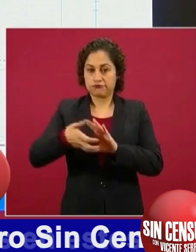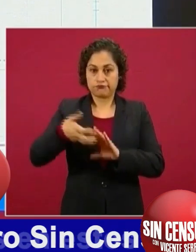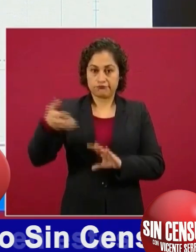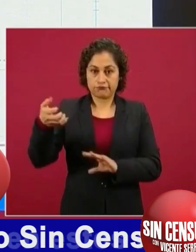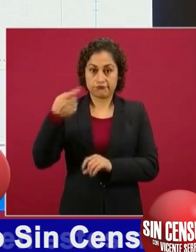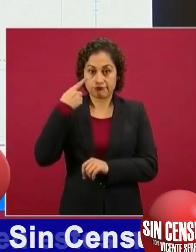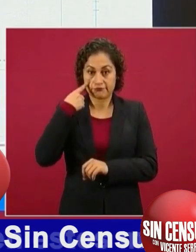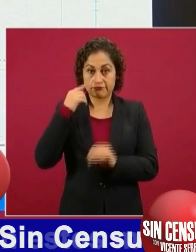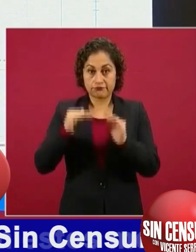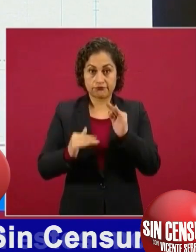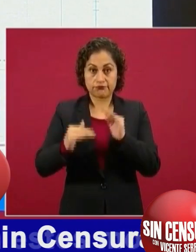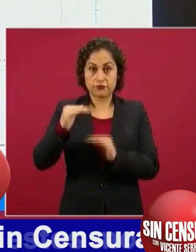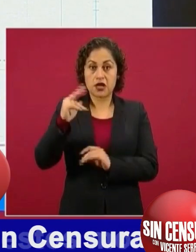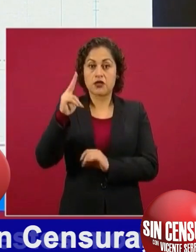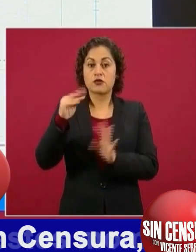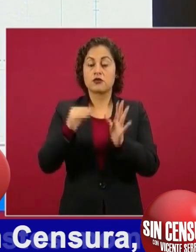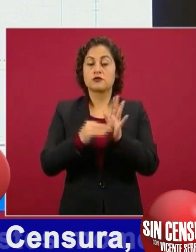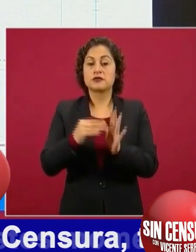2100.